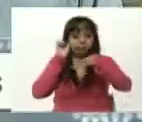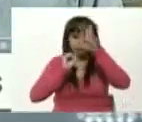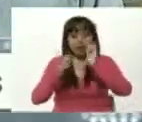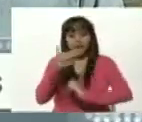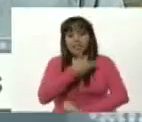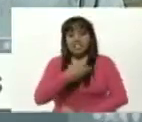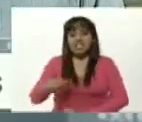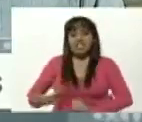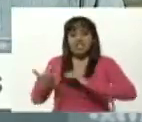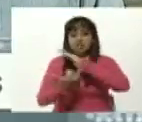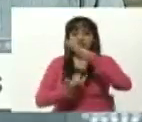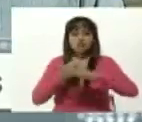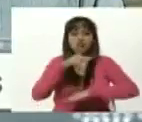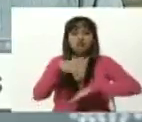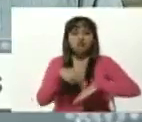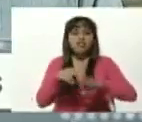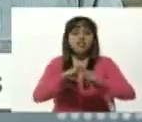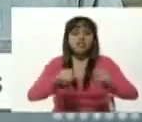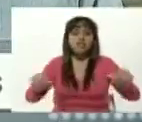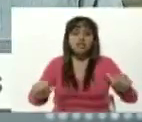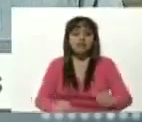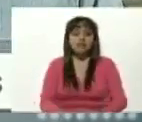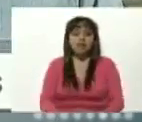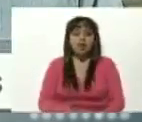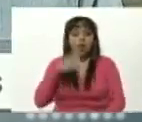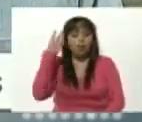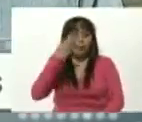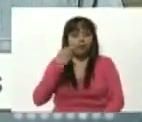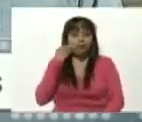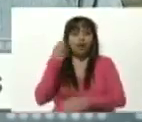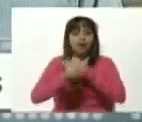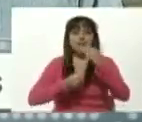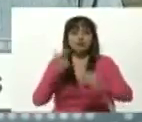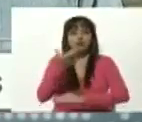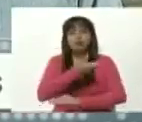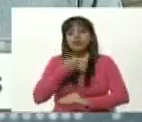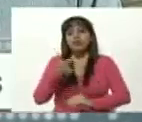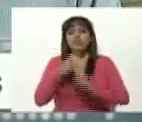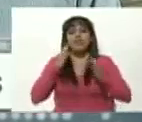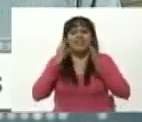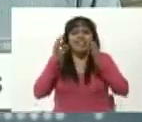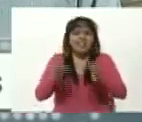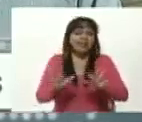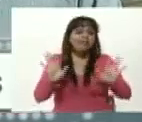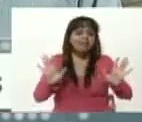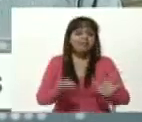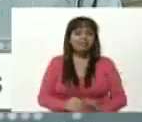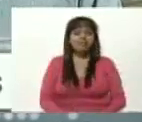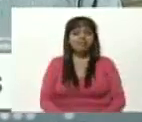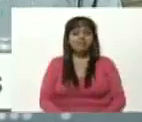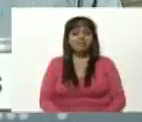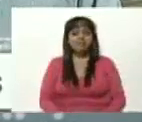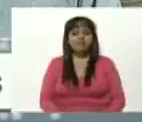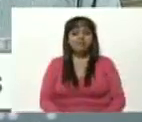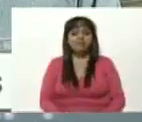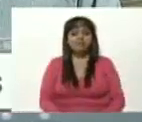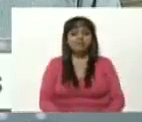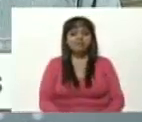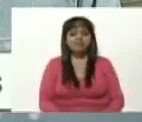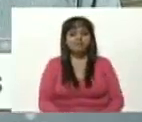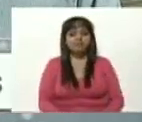presidente del Instituto Nacional de Tierra, la juventud gobernando, de verdad verdadita pues, la